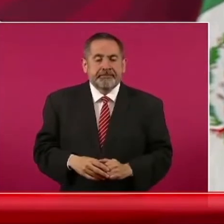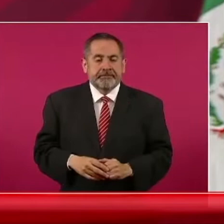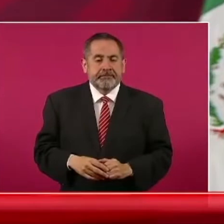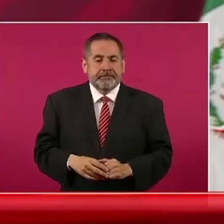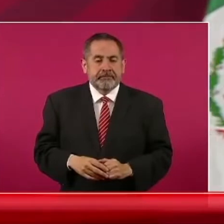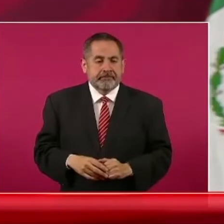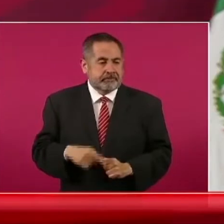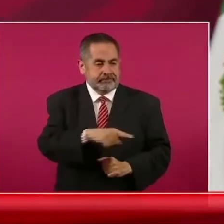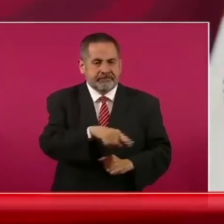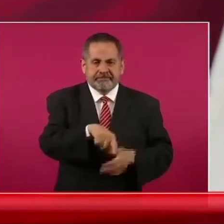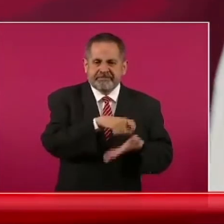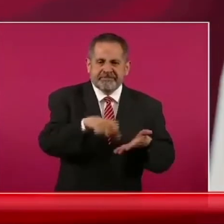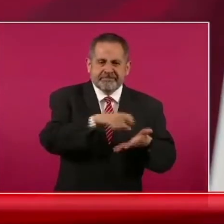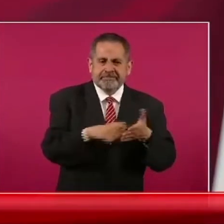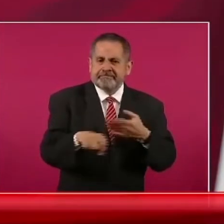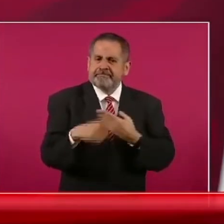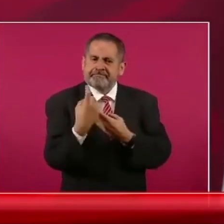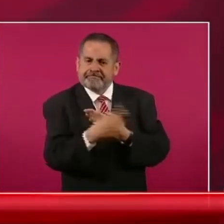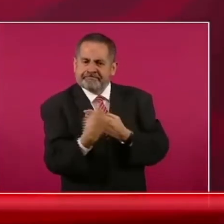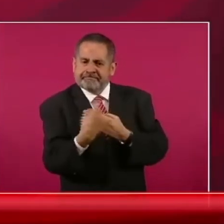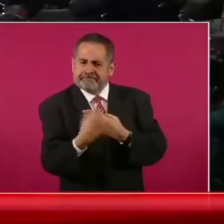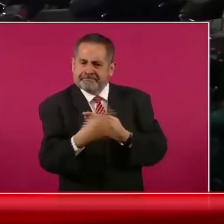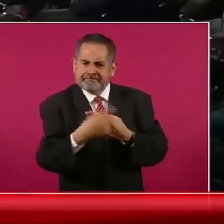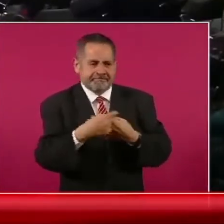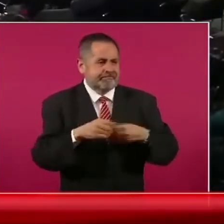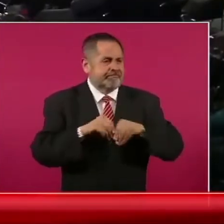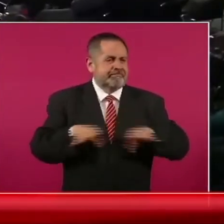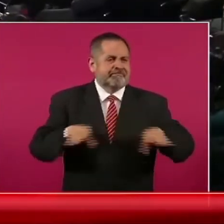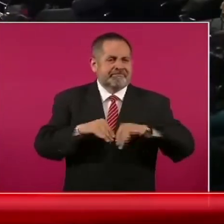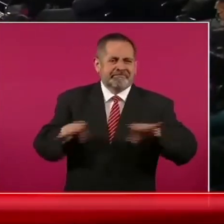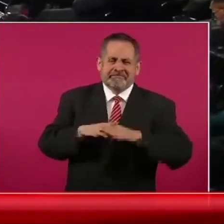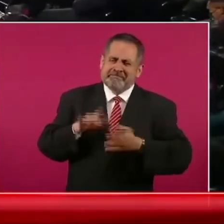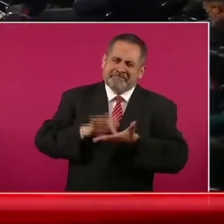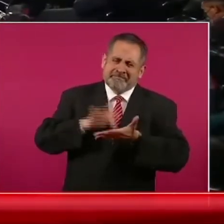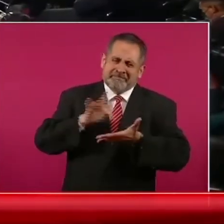compran Bots robots